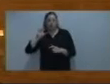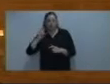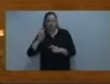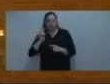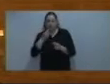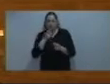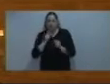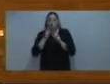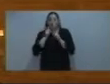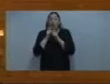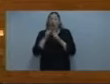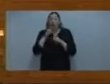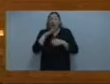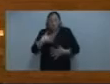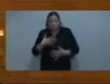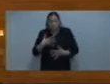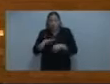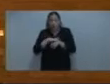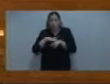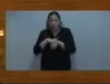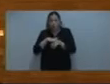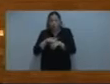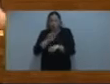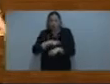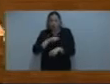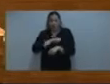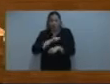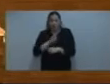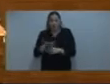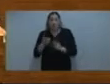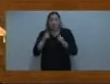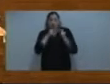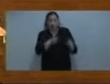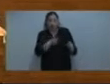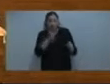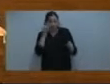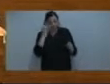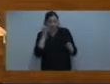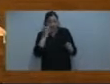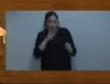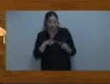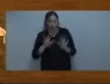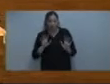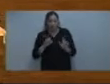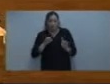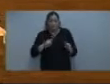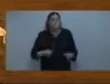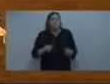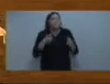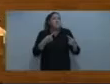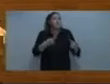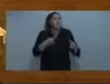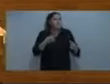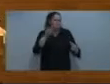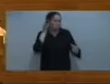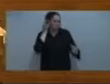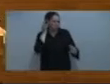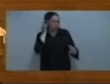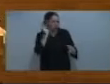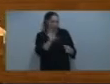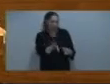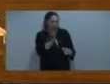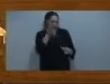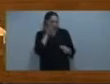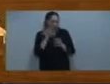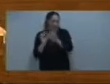el actual Gobierno de España que preside Mariano Rajoy. Por cierto, es la primera mujer elegida